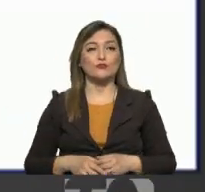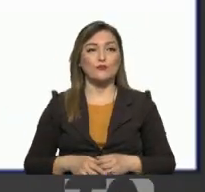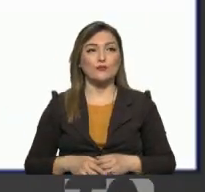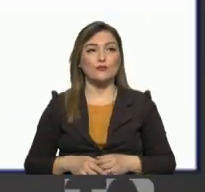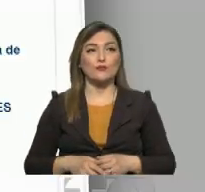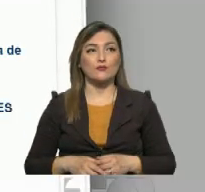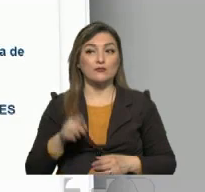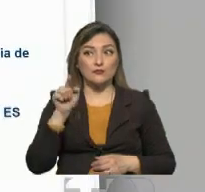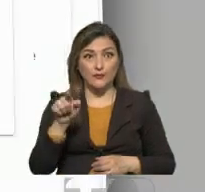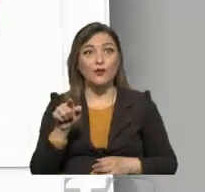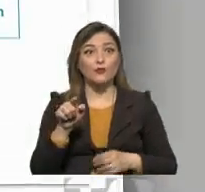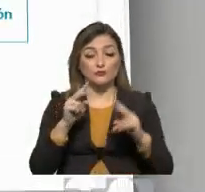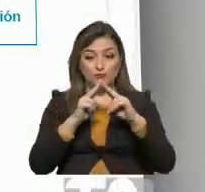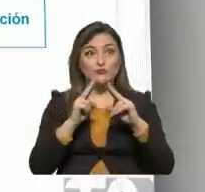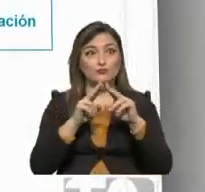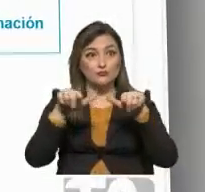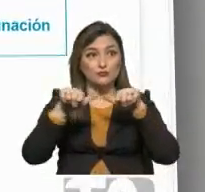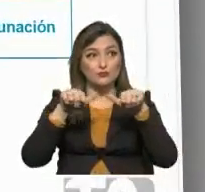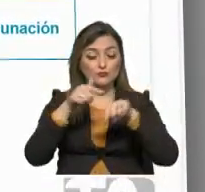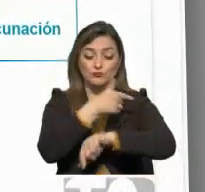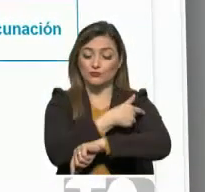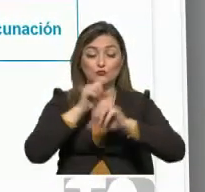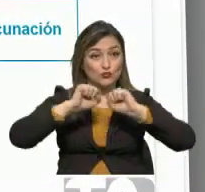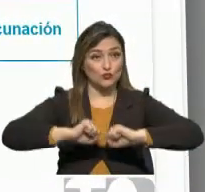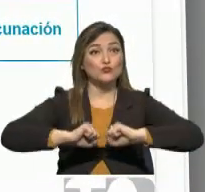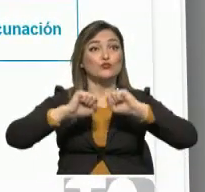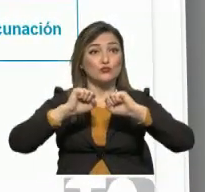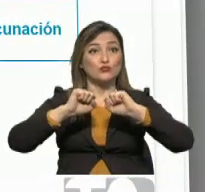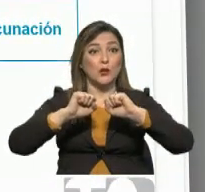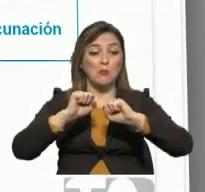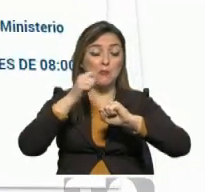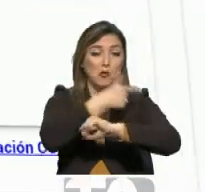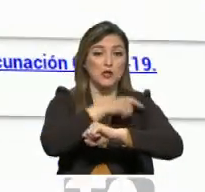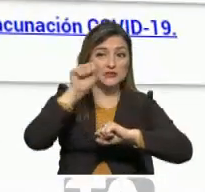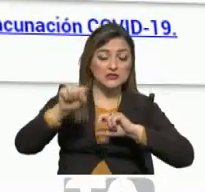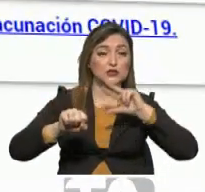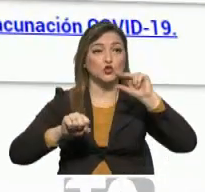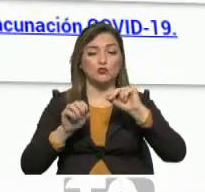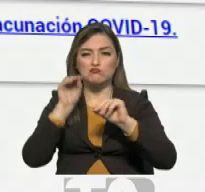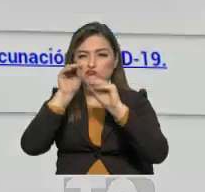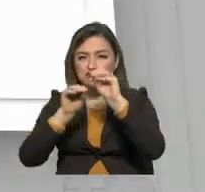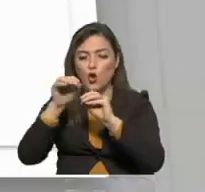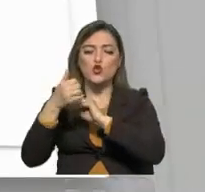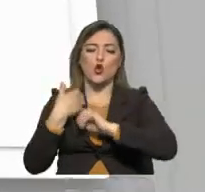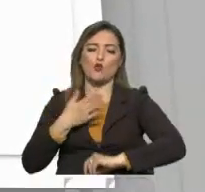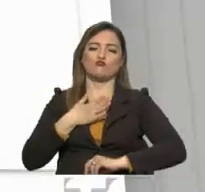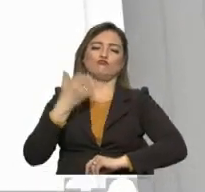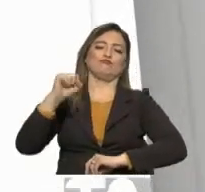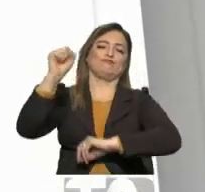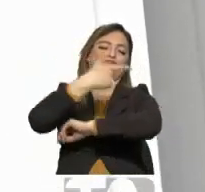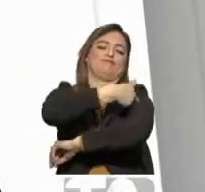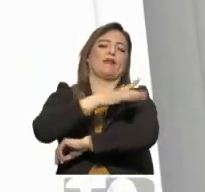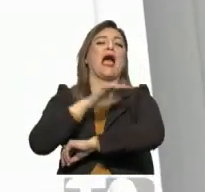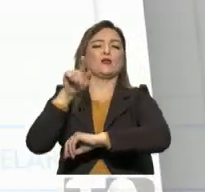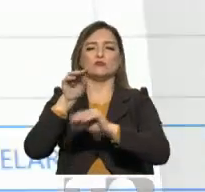lugarvacunacion.cne.gov.es. Aquí, además de conocer el sitio de vacunación, se puede registrar si ya fueron vacunados previamente en el exterior. Para esto se